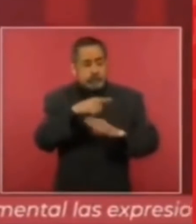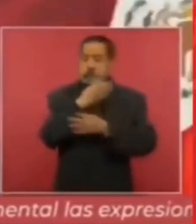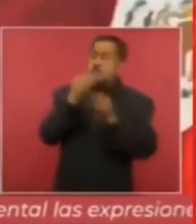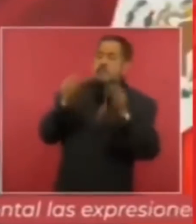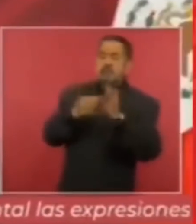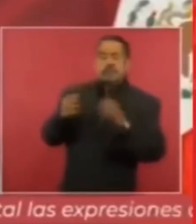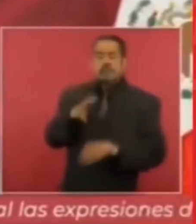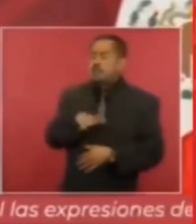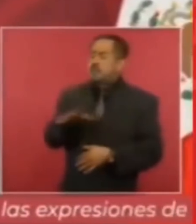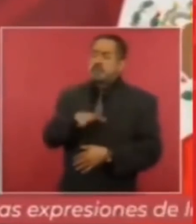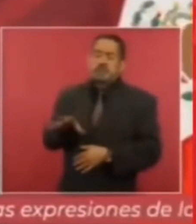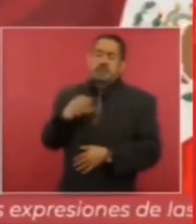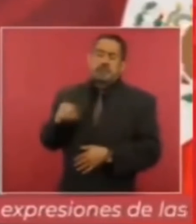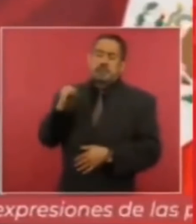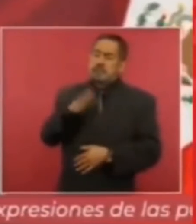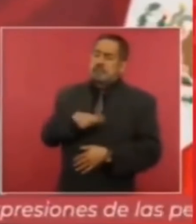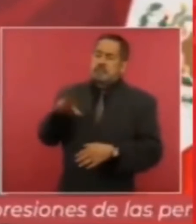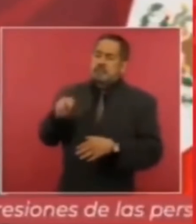que ni así.